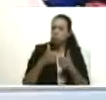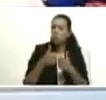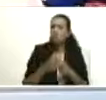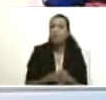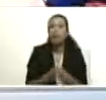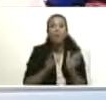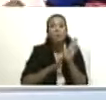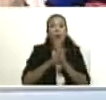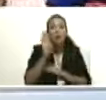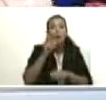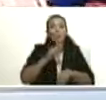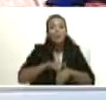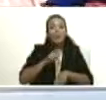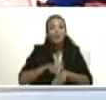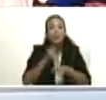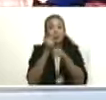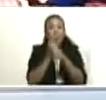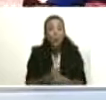Y